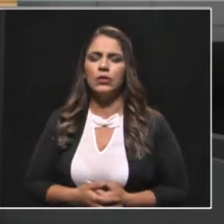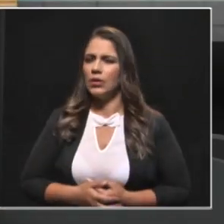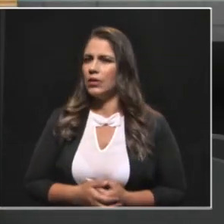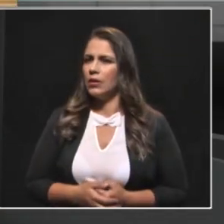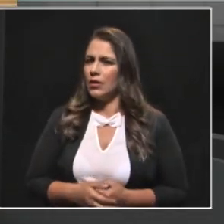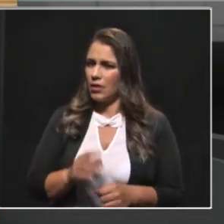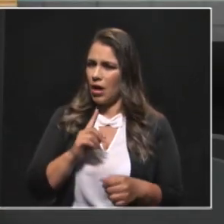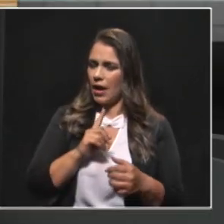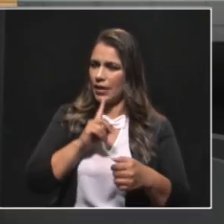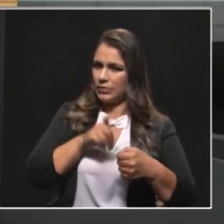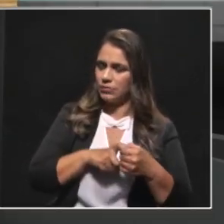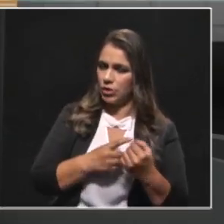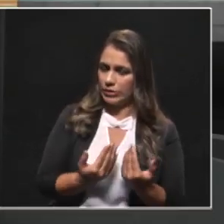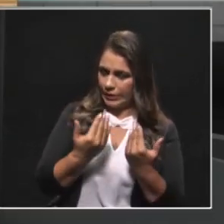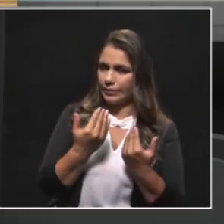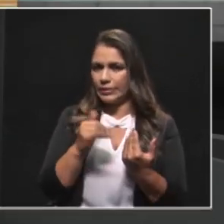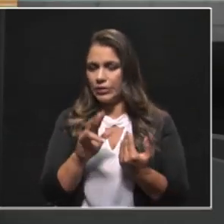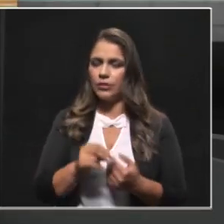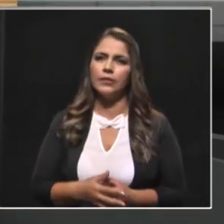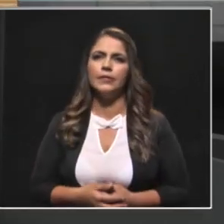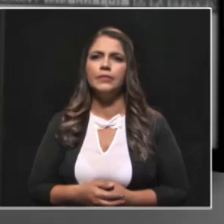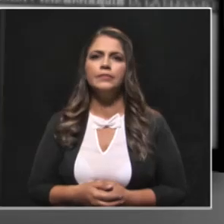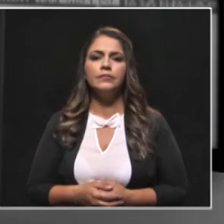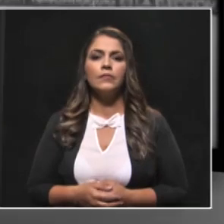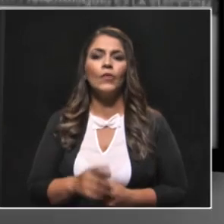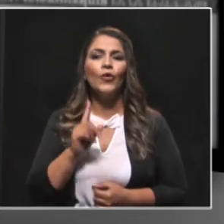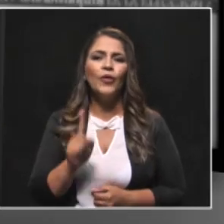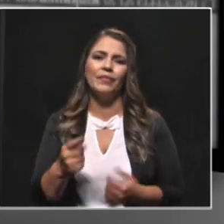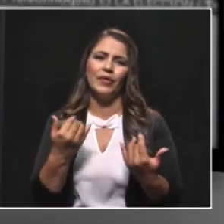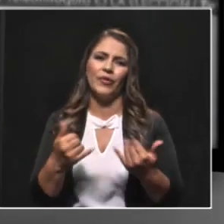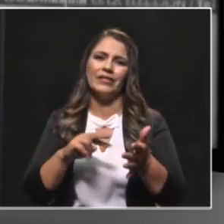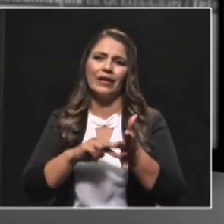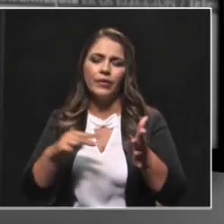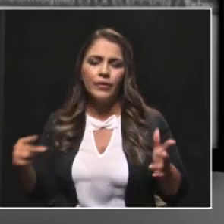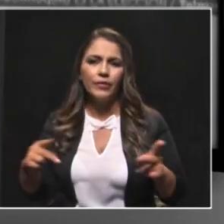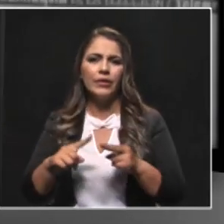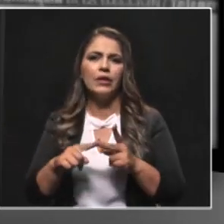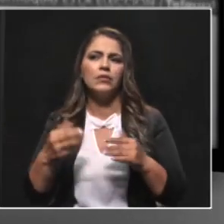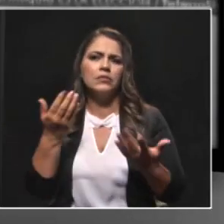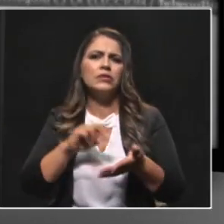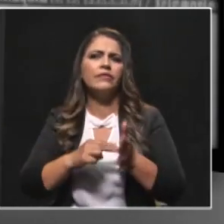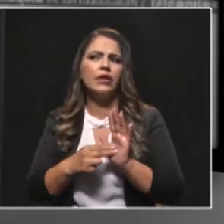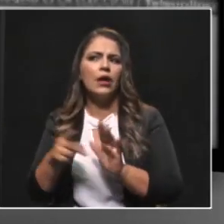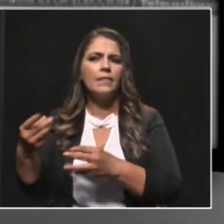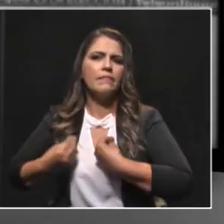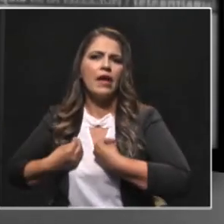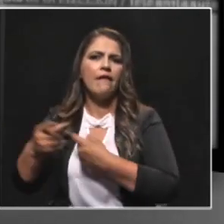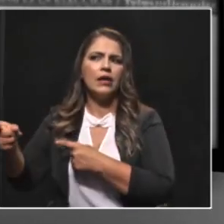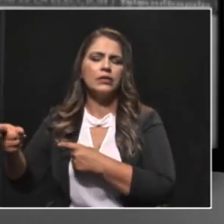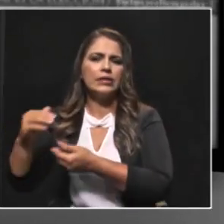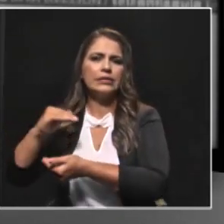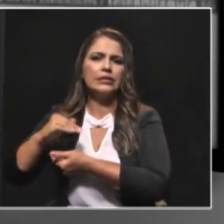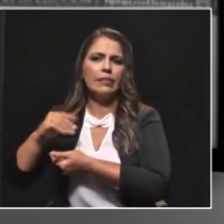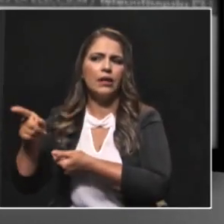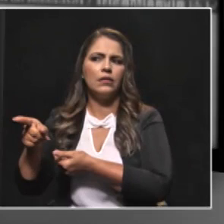su inscripción fue anulada o no. Claro, ahí está el tema, porque entre más tecnología cruzan las bases de datos y el ejemplo es muy simple. Yo recibo el SISBEN